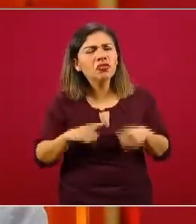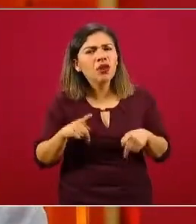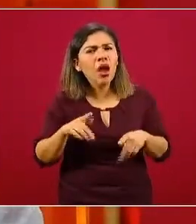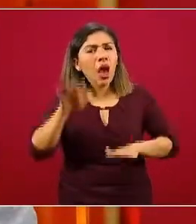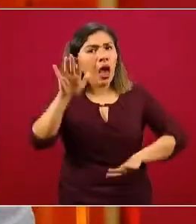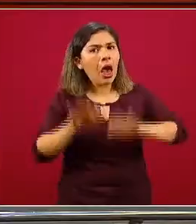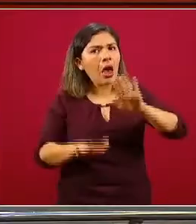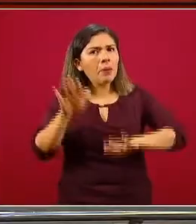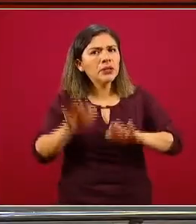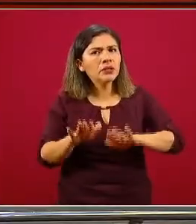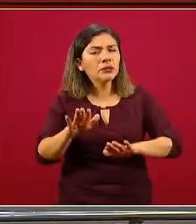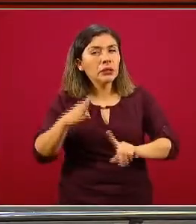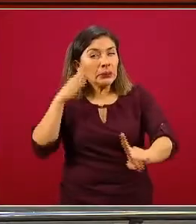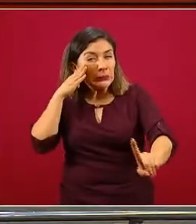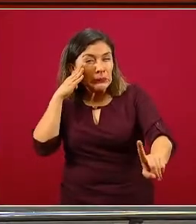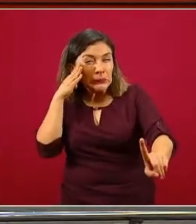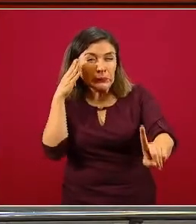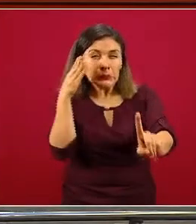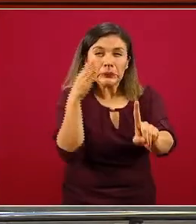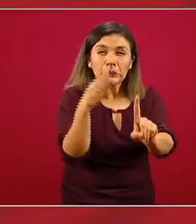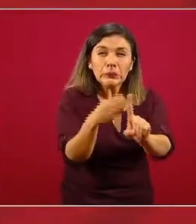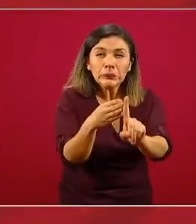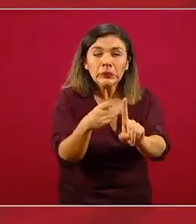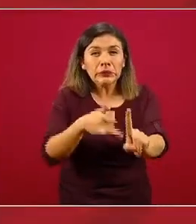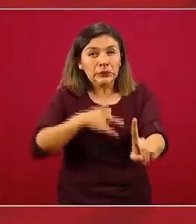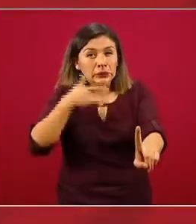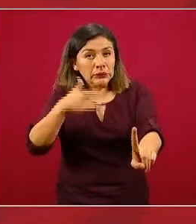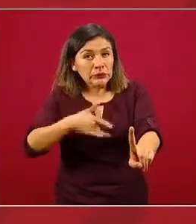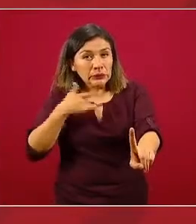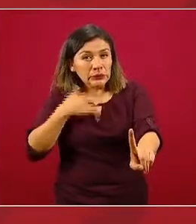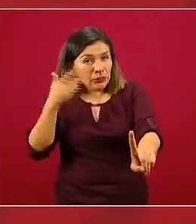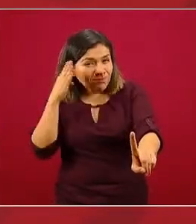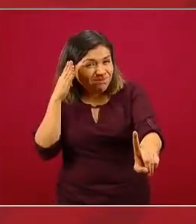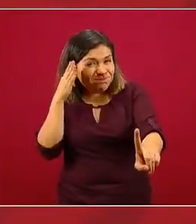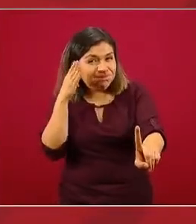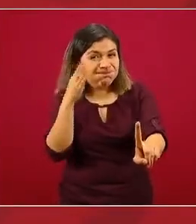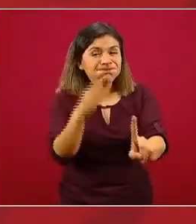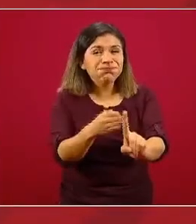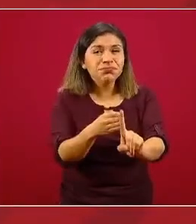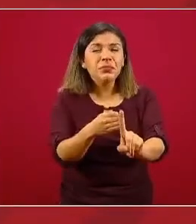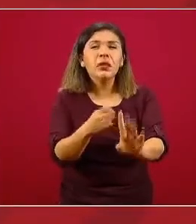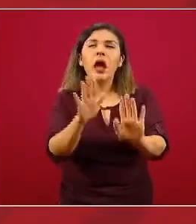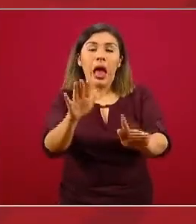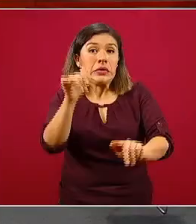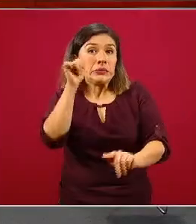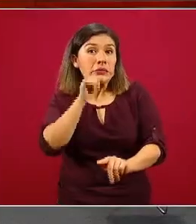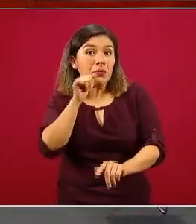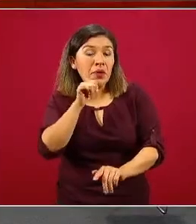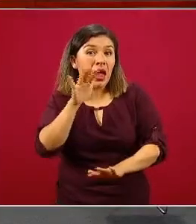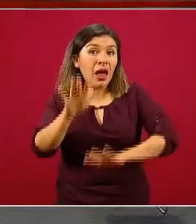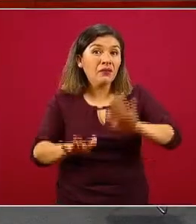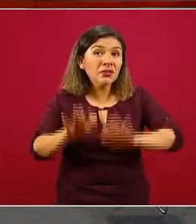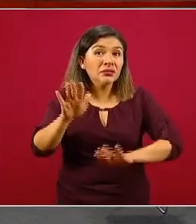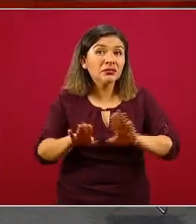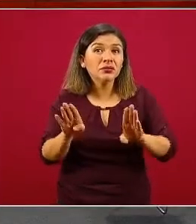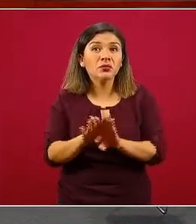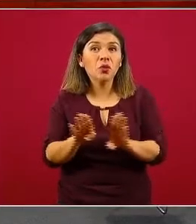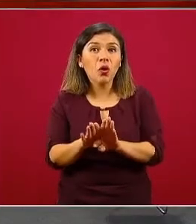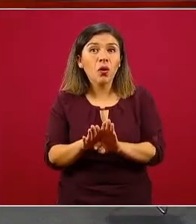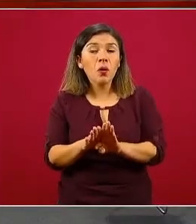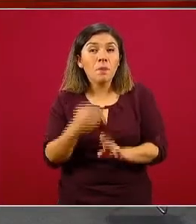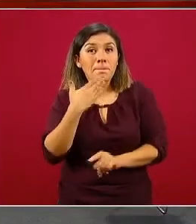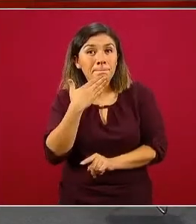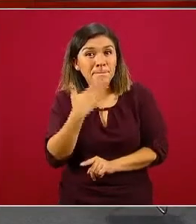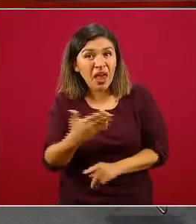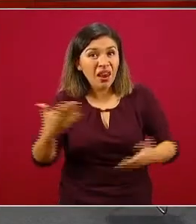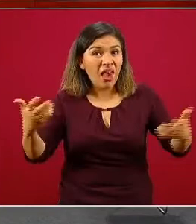veces enfoca sus sentimientos, no siempre muy productivos